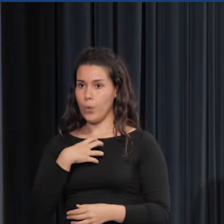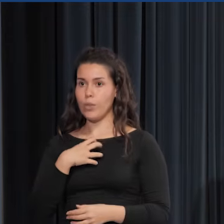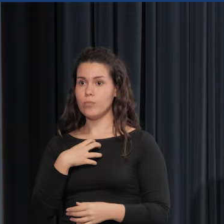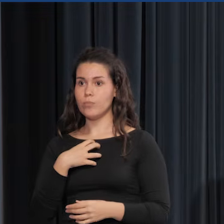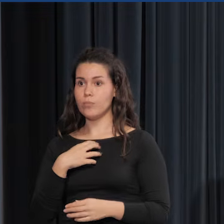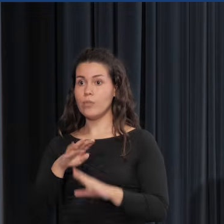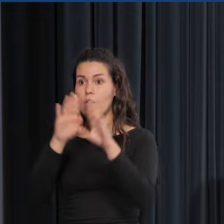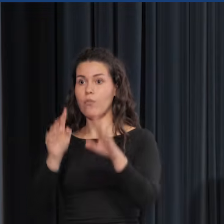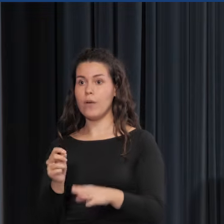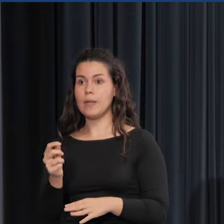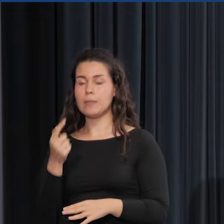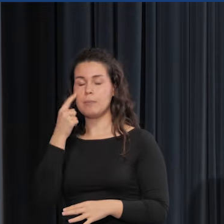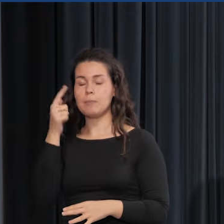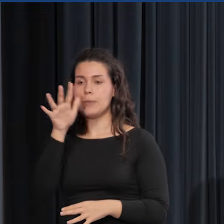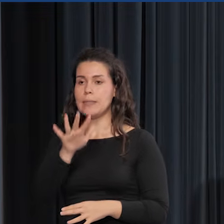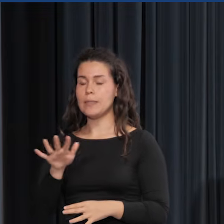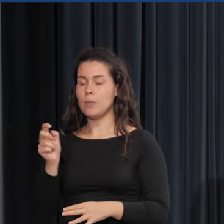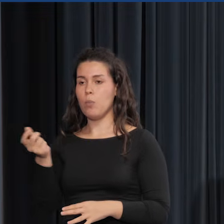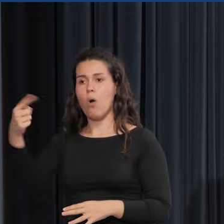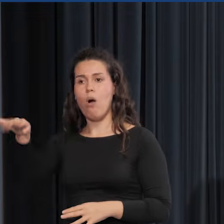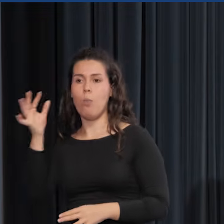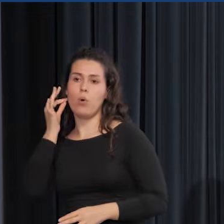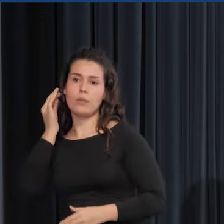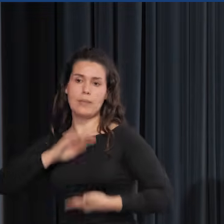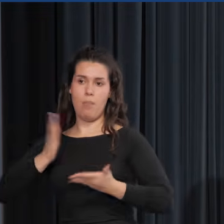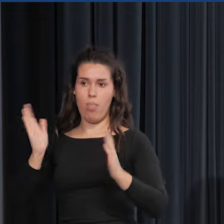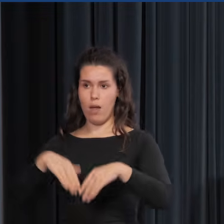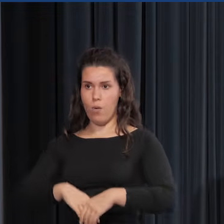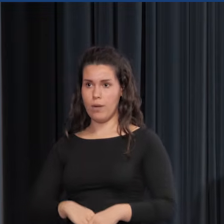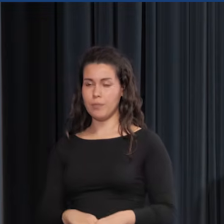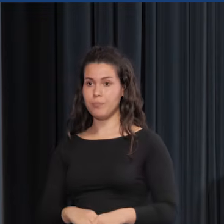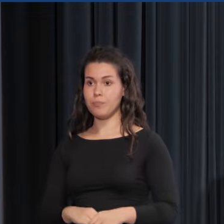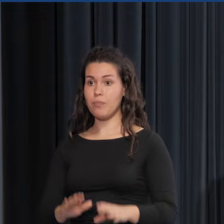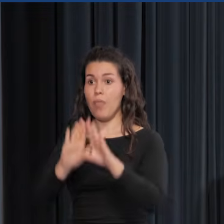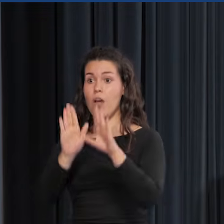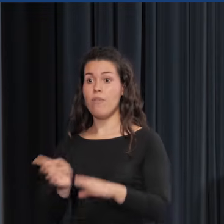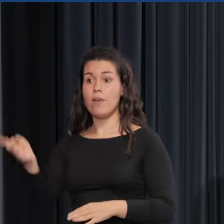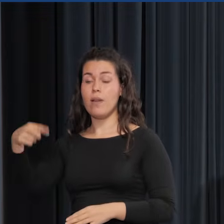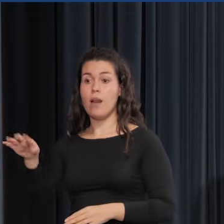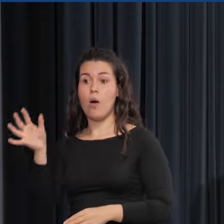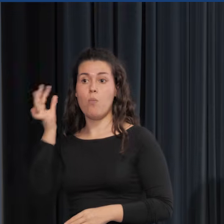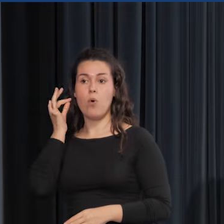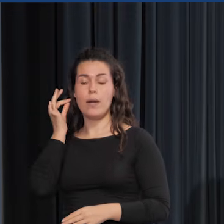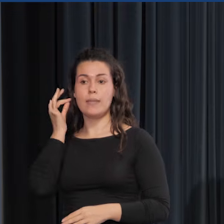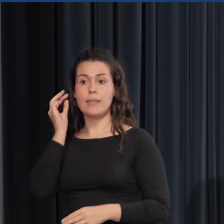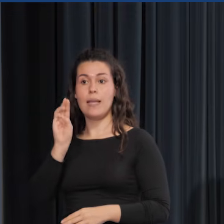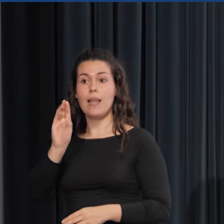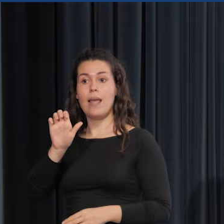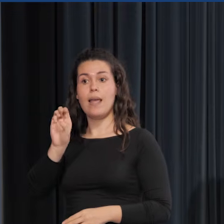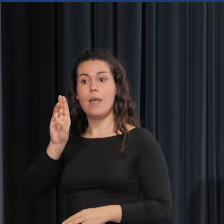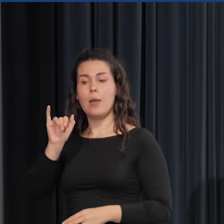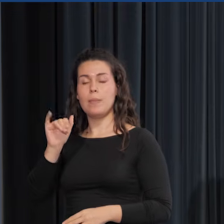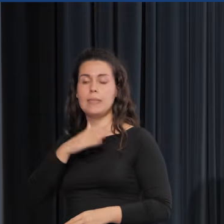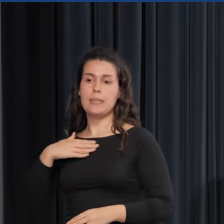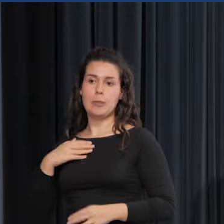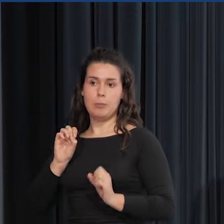parecer poco competentes. Entonces, muchas de ellas prescinden de utilizar los equipos de protección individual, lo que genera una